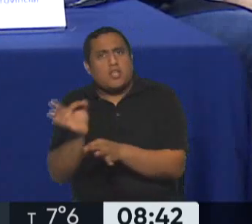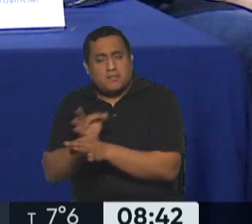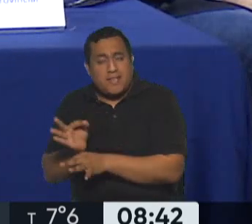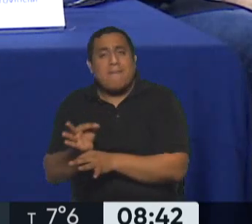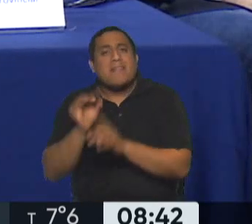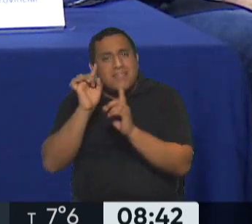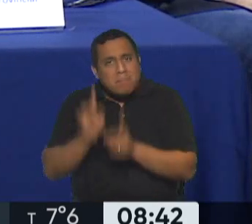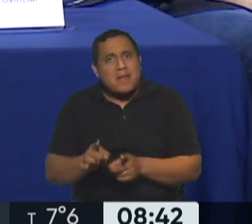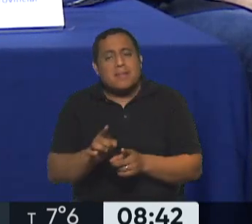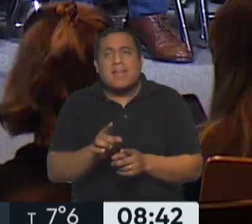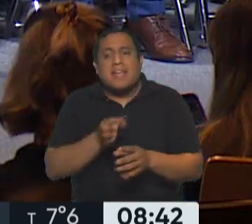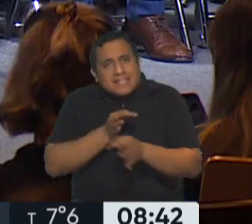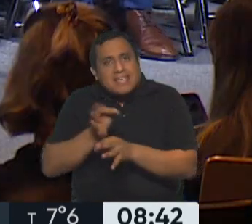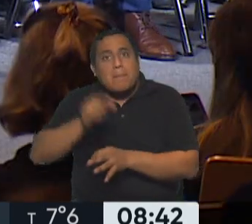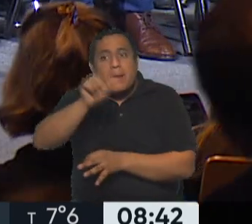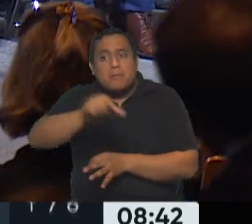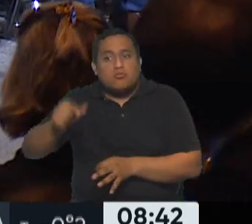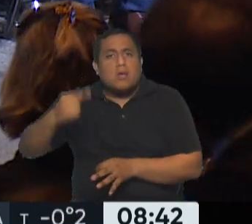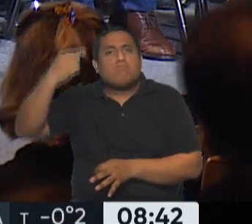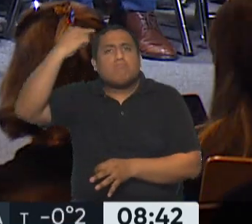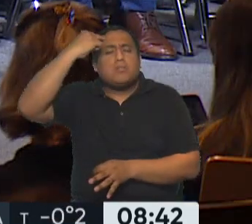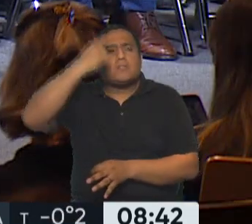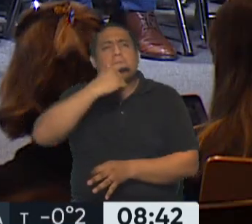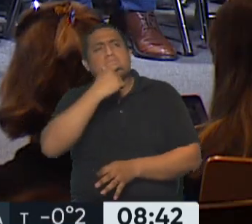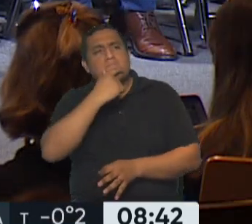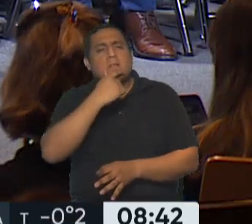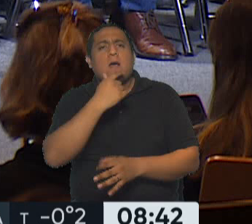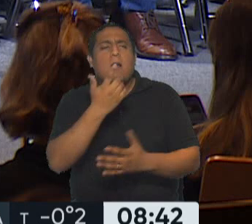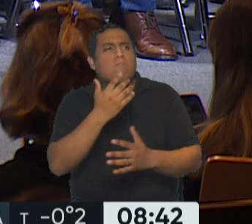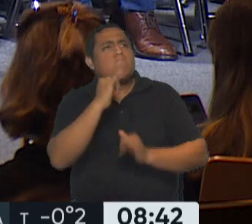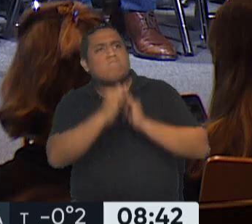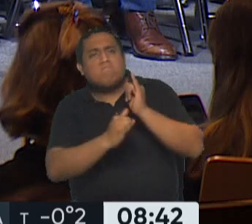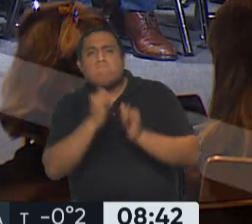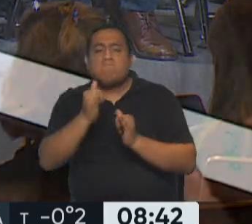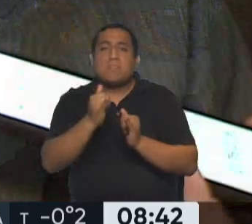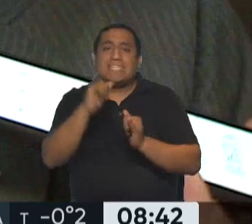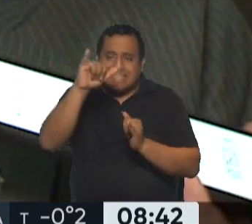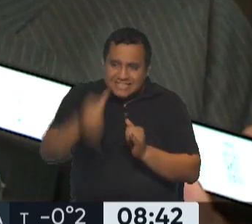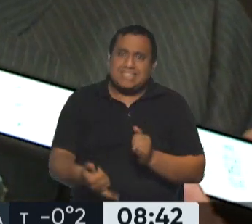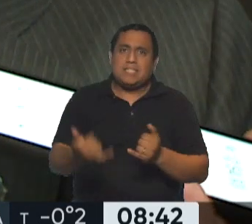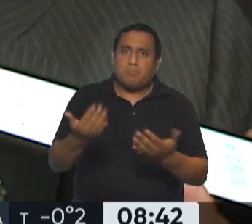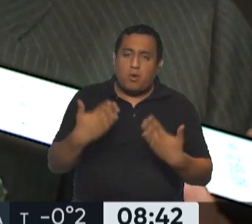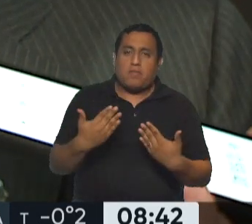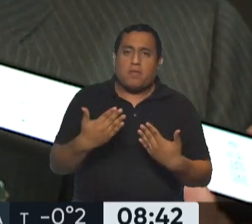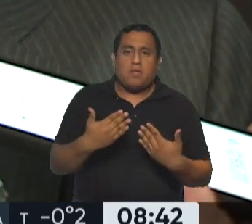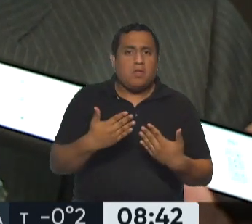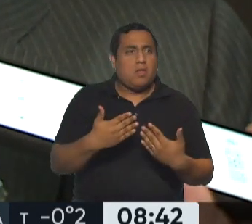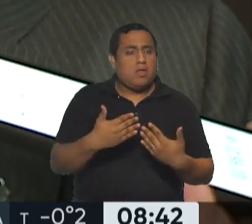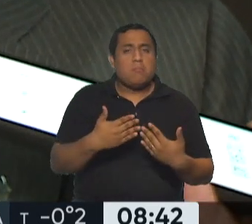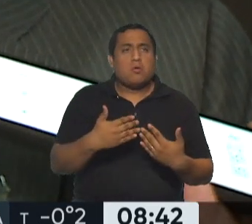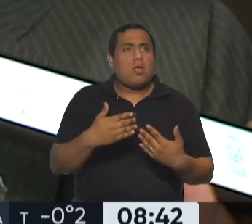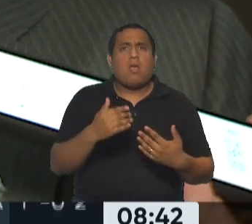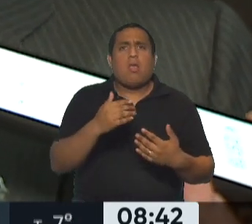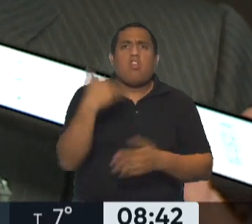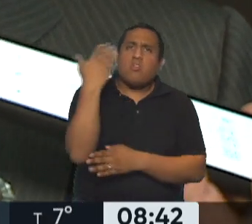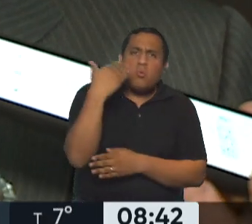formar ciudadanos con pensamiento crítico. Clasificación discursos del odio a mí me da un poquito de miedo,